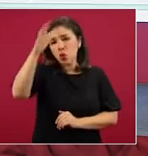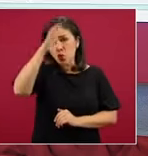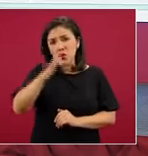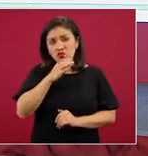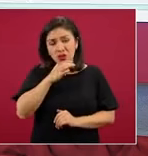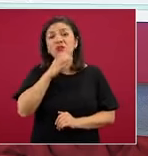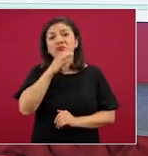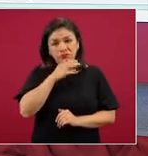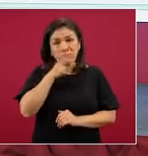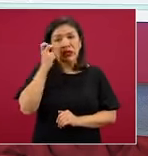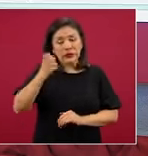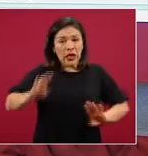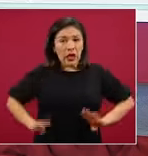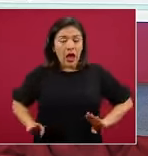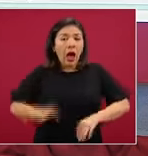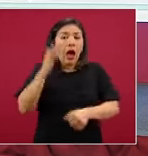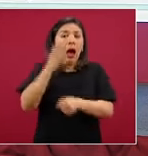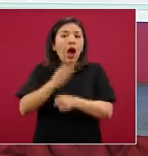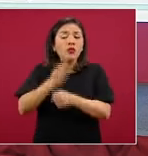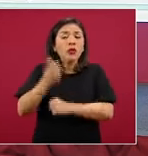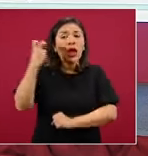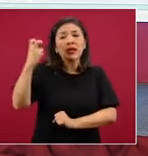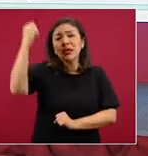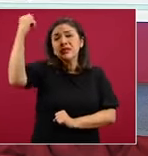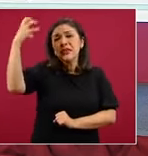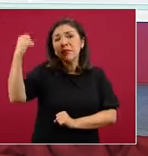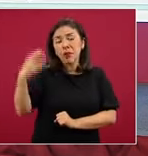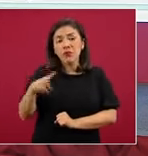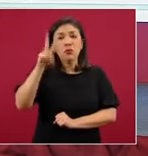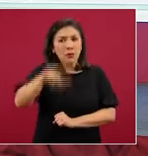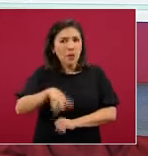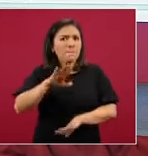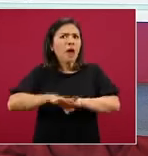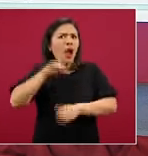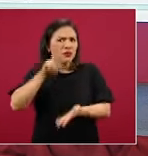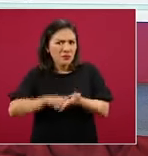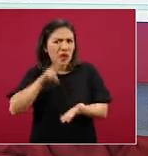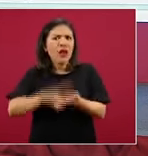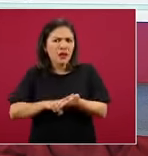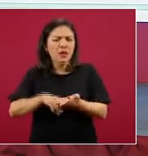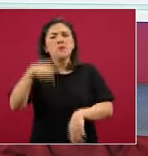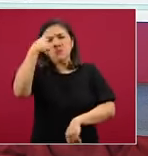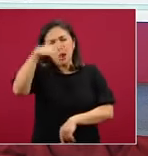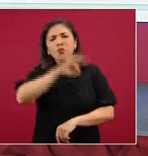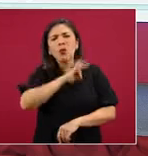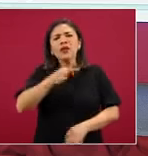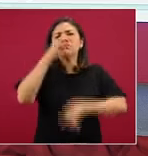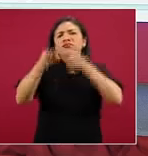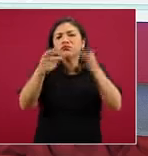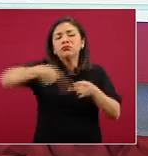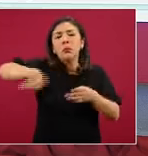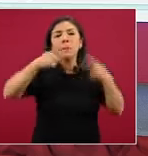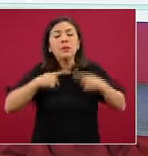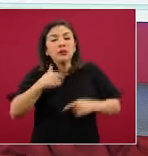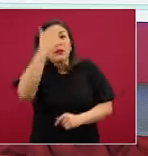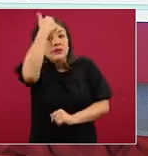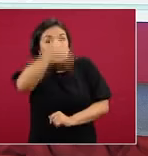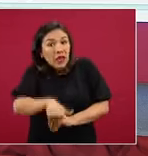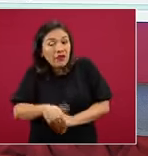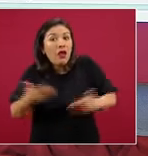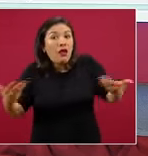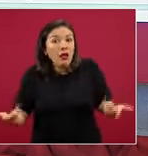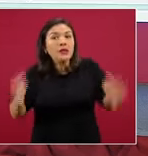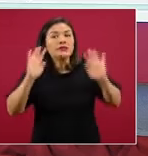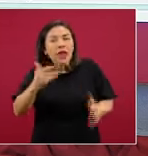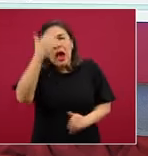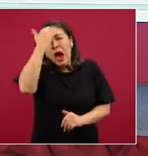es el estatus en el que está. Este instrumento ha sido de gran valor para, por un lado, comunicar el riesgo a la población. La población